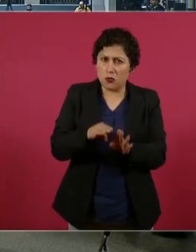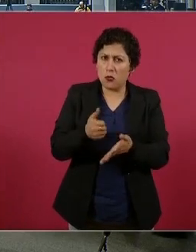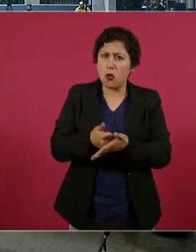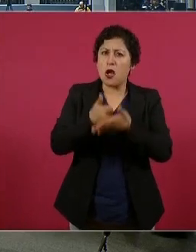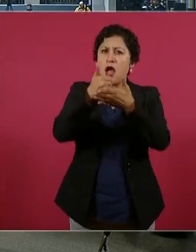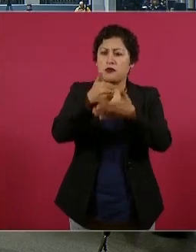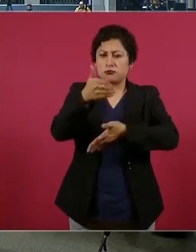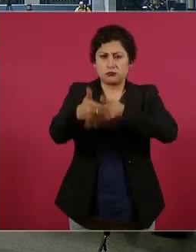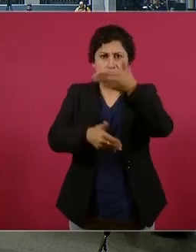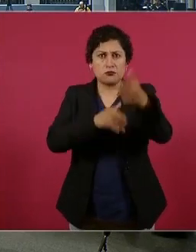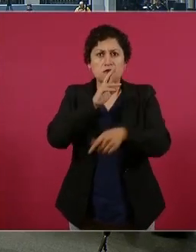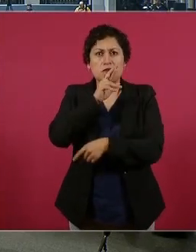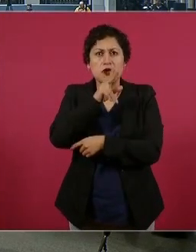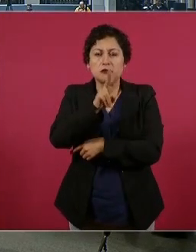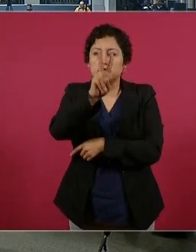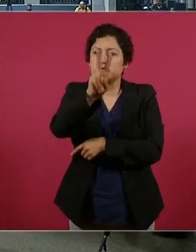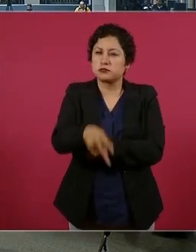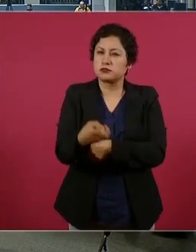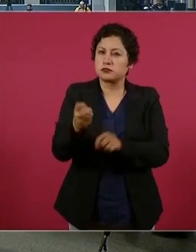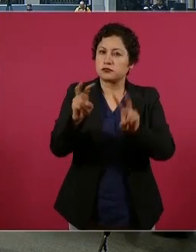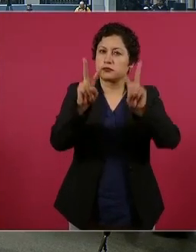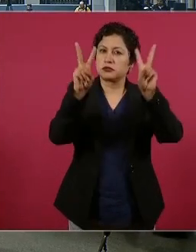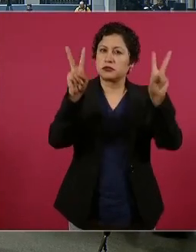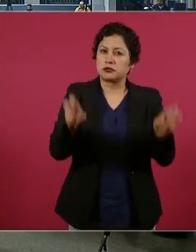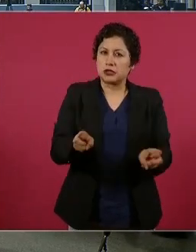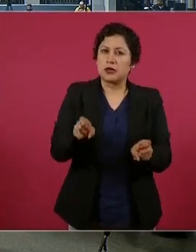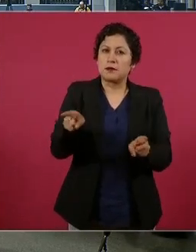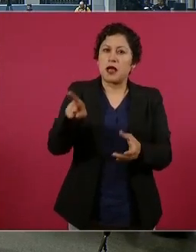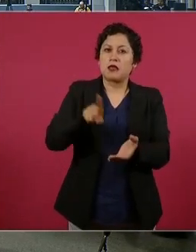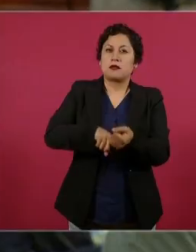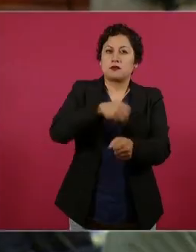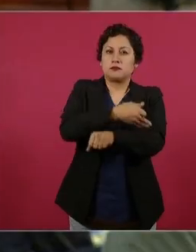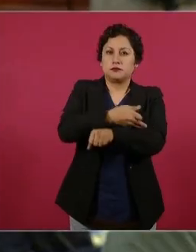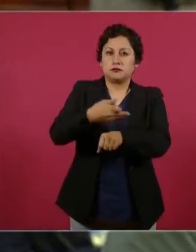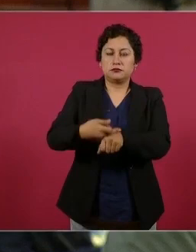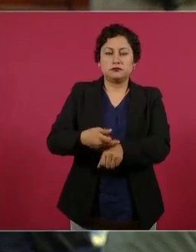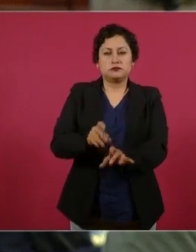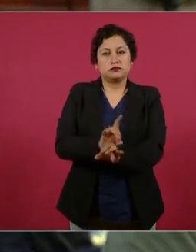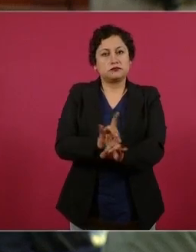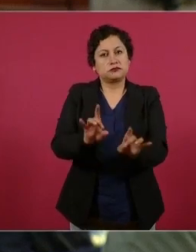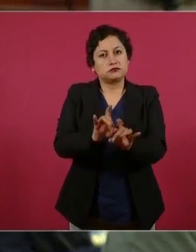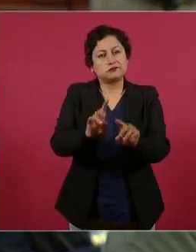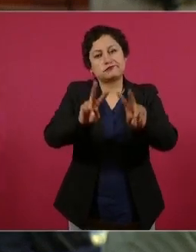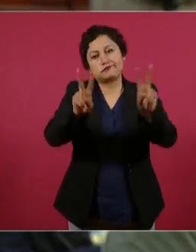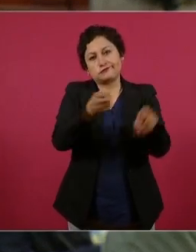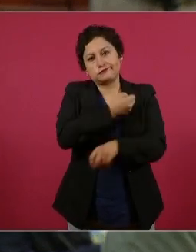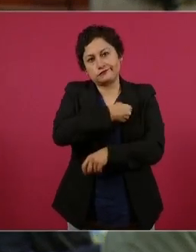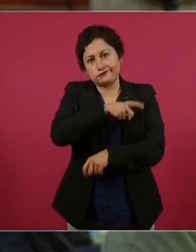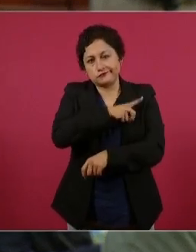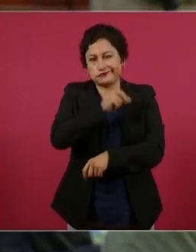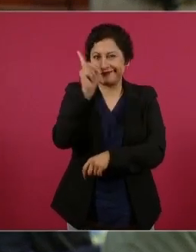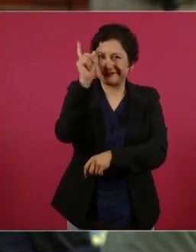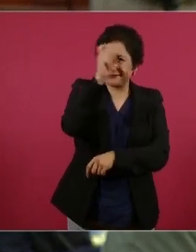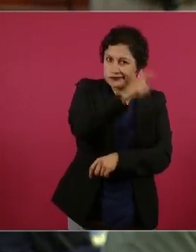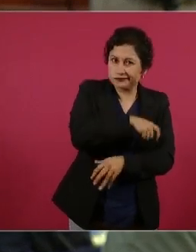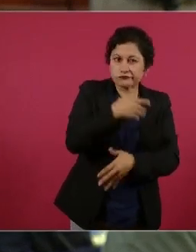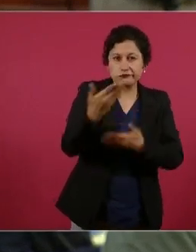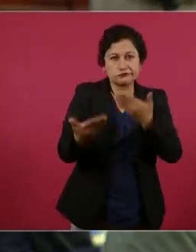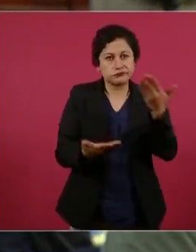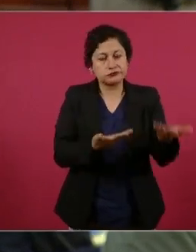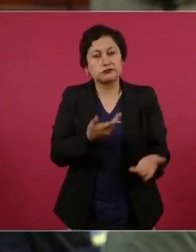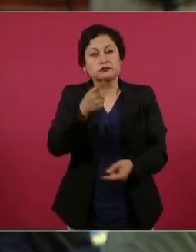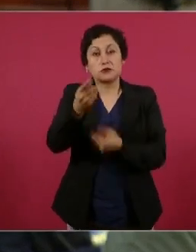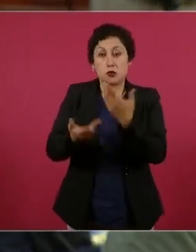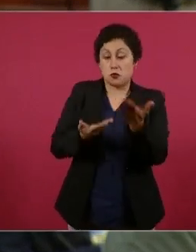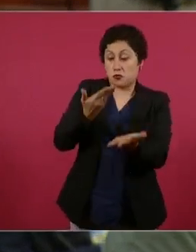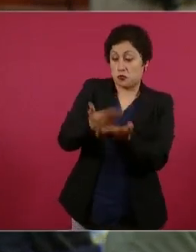situación en las familias delicada a veces el tema de la salud y si hay alguna propuesta respecto, por